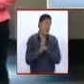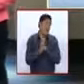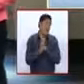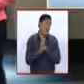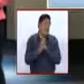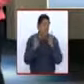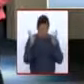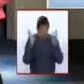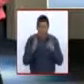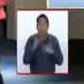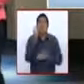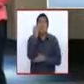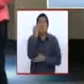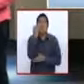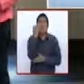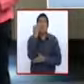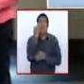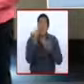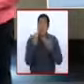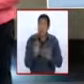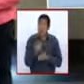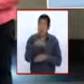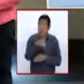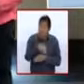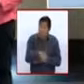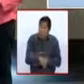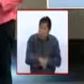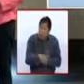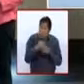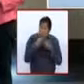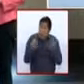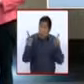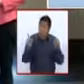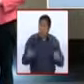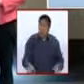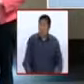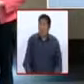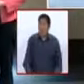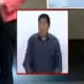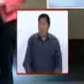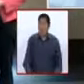Donato, hemos estado al mediodía, ahora de noche luce totalmente diferente.